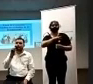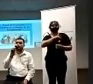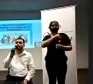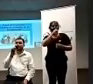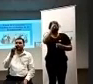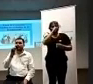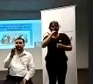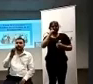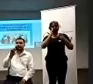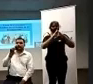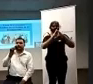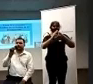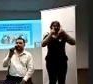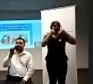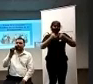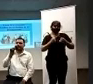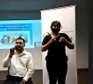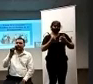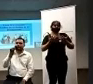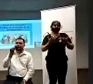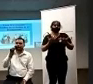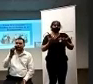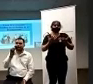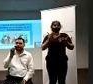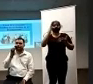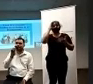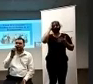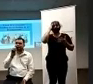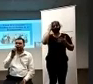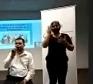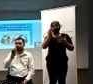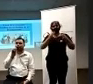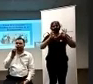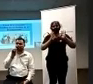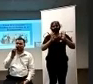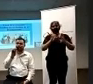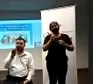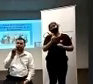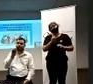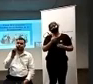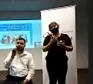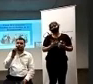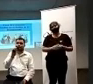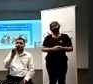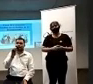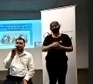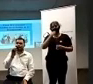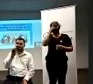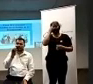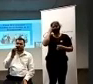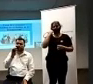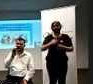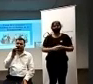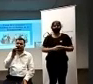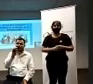Quedó confinada porque la mayoría de la gente con discapacidad no tiene poder adquisitivo para poder tener